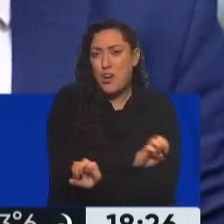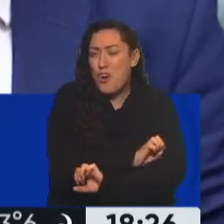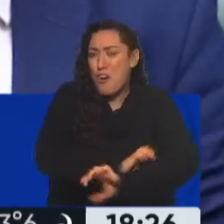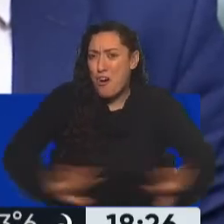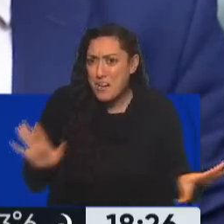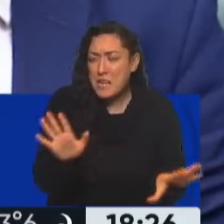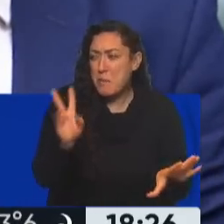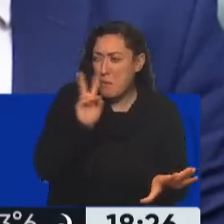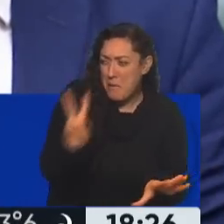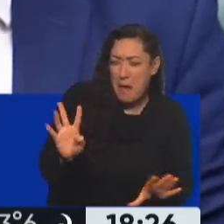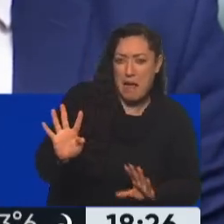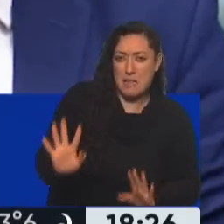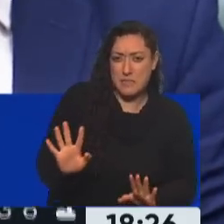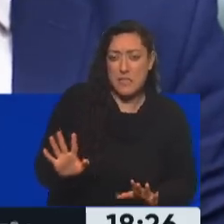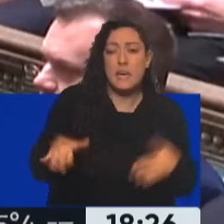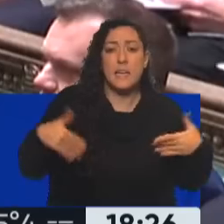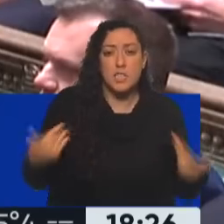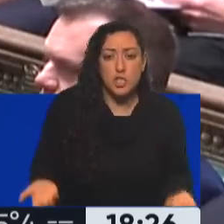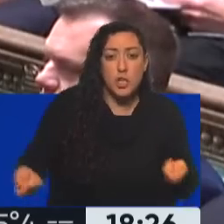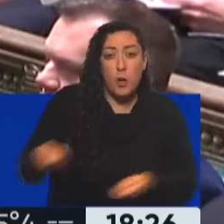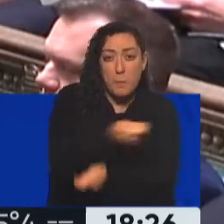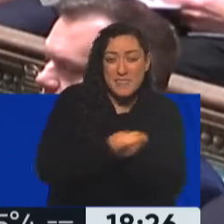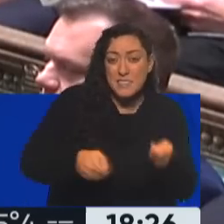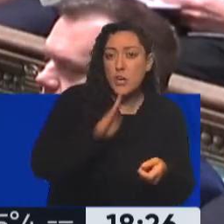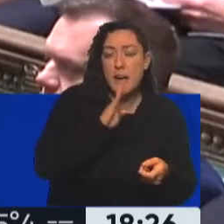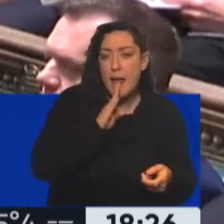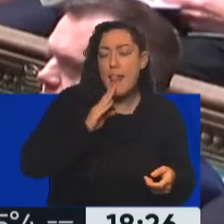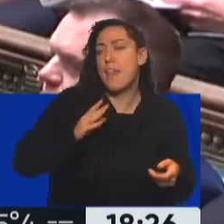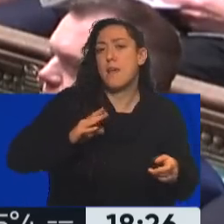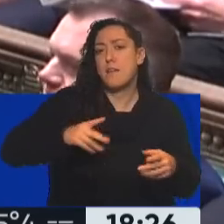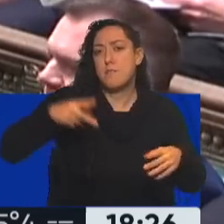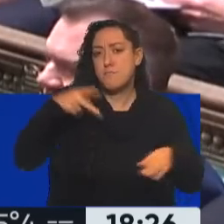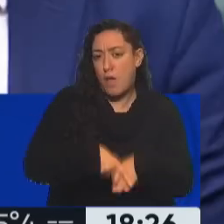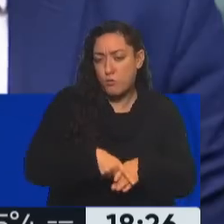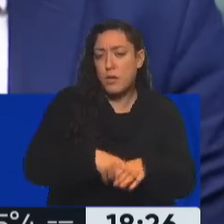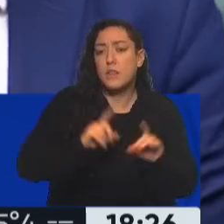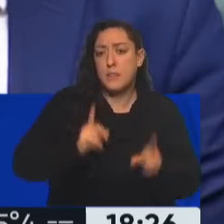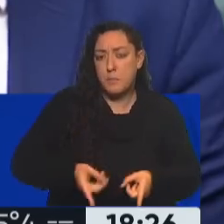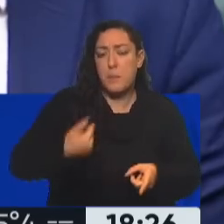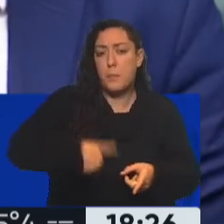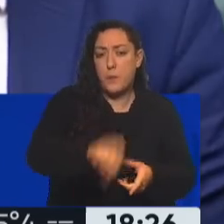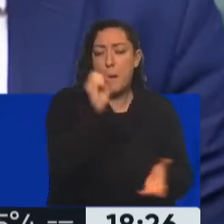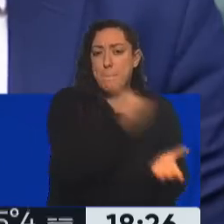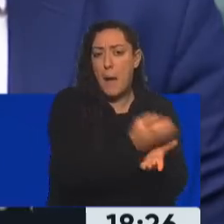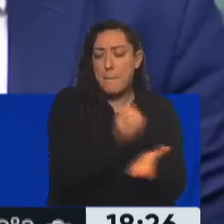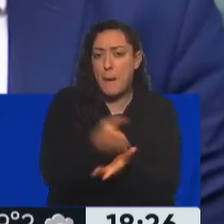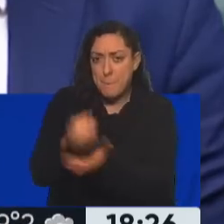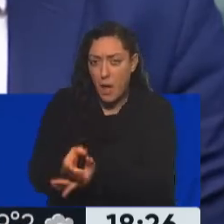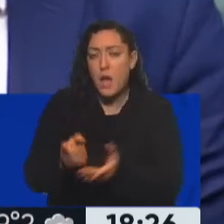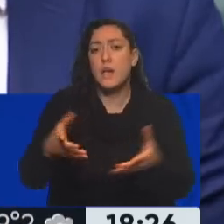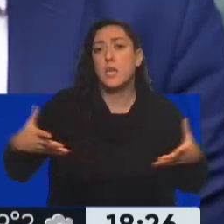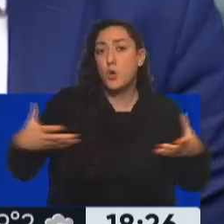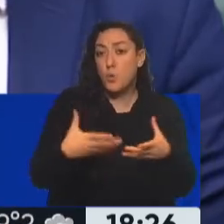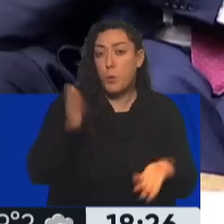por la escalada y suspendió conversaciones comerciales con Israel, anunciando también sanciones contra colonos judíos y organizaciones que